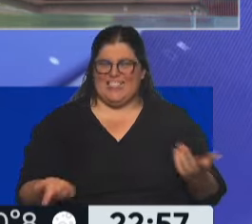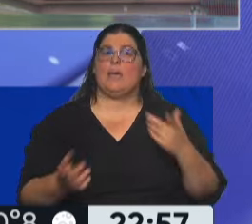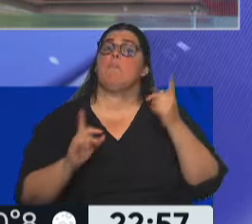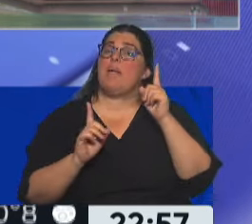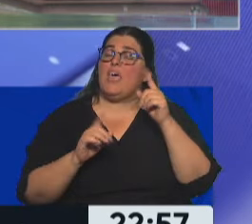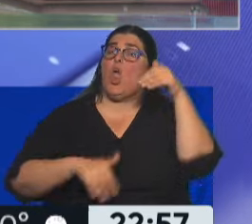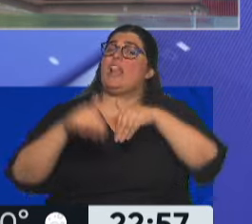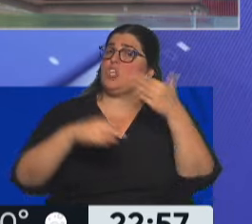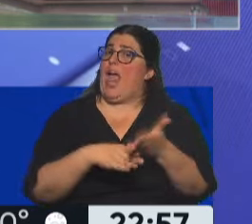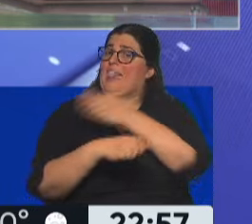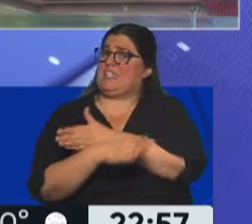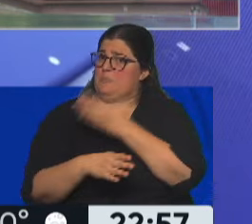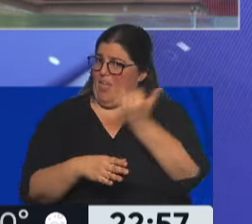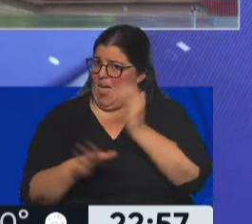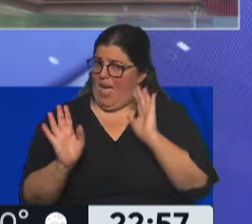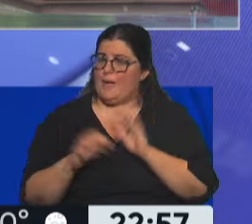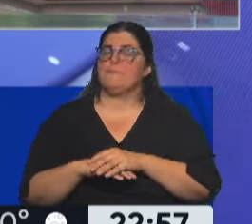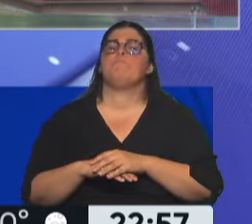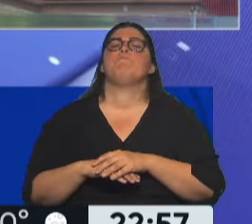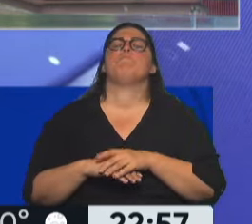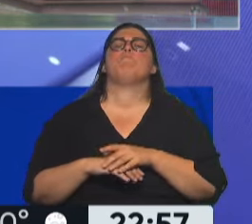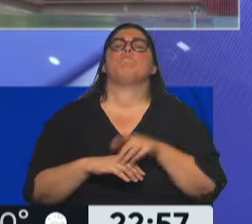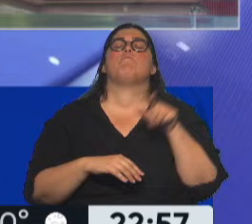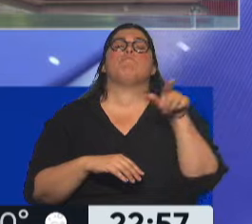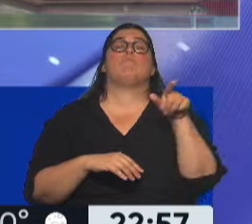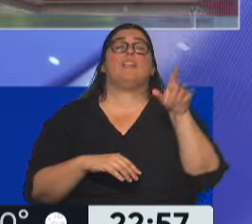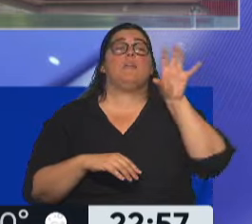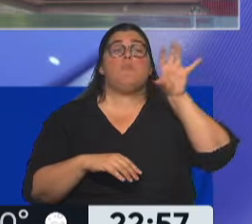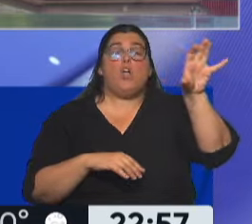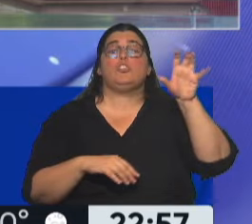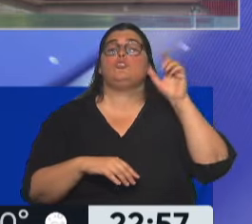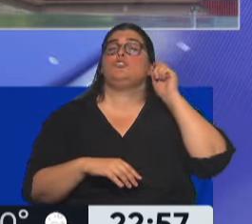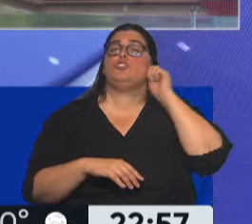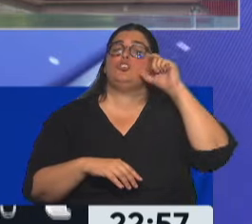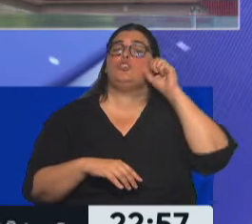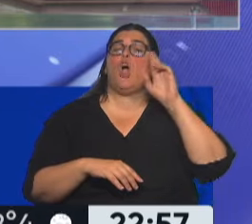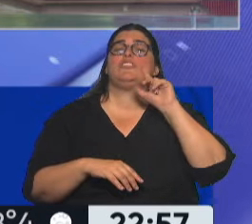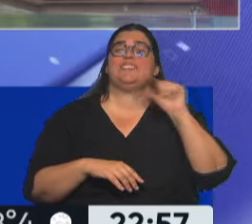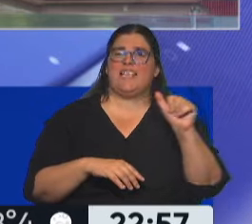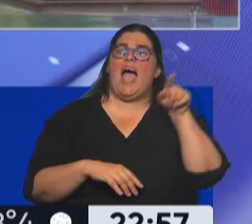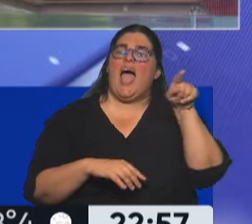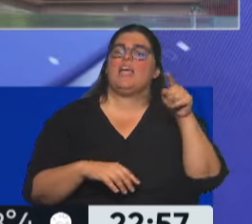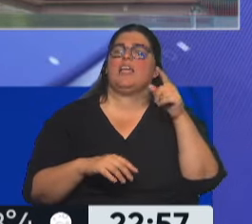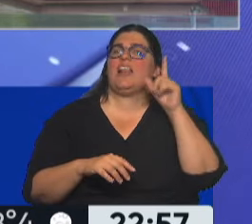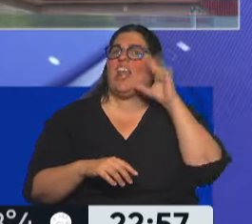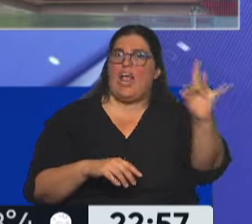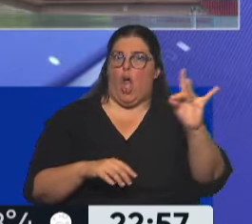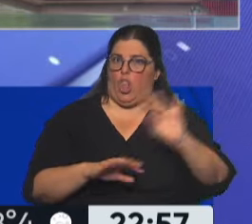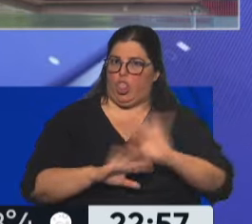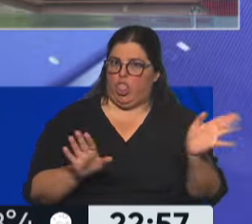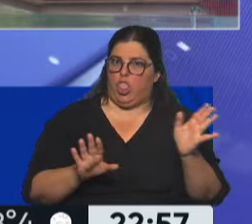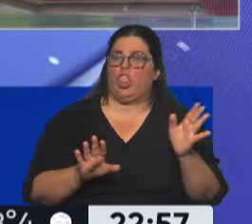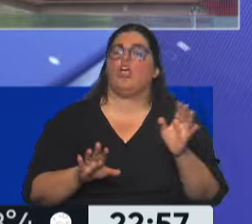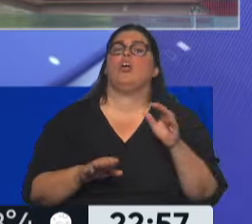de Georgia es interesante porque en el primer día hubo más de 300,000 votos que fue considerado un récord porque es el